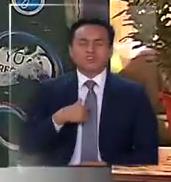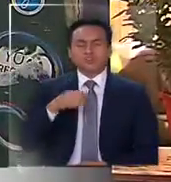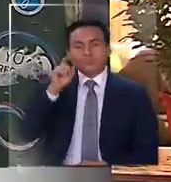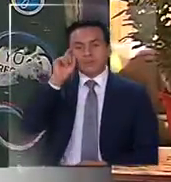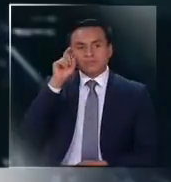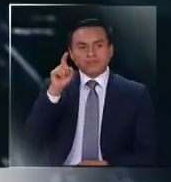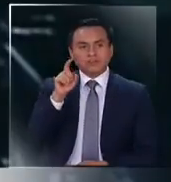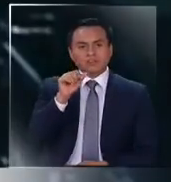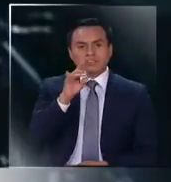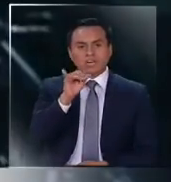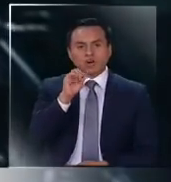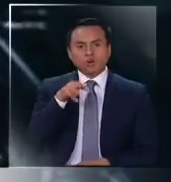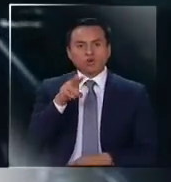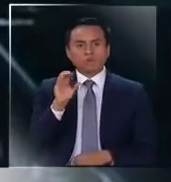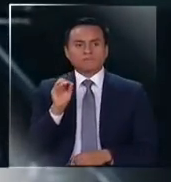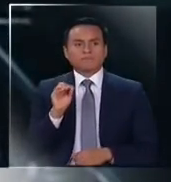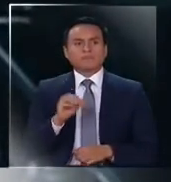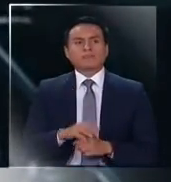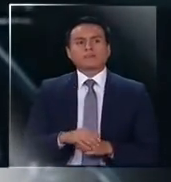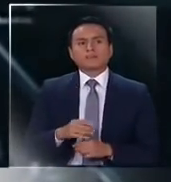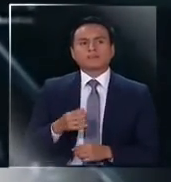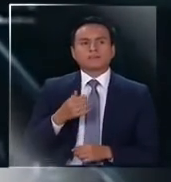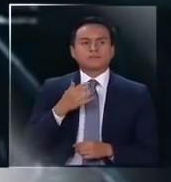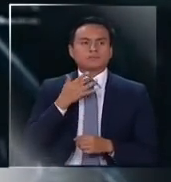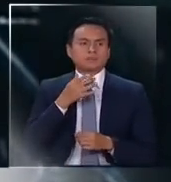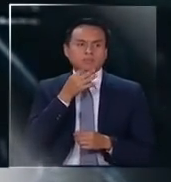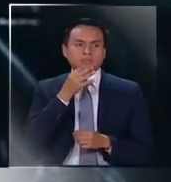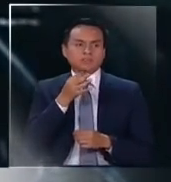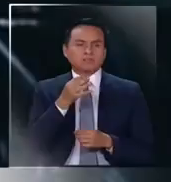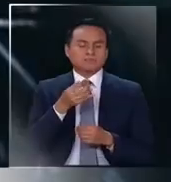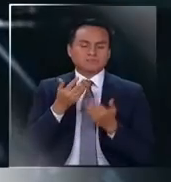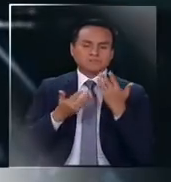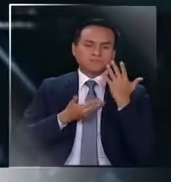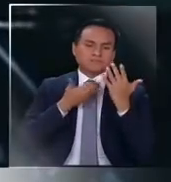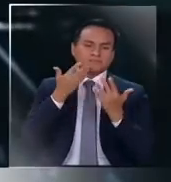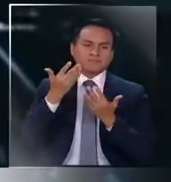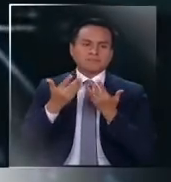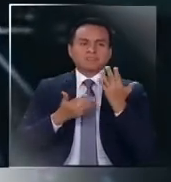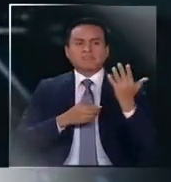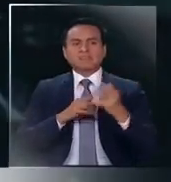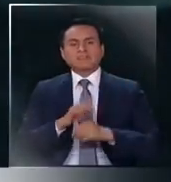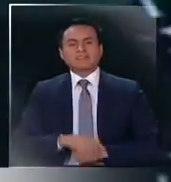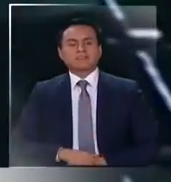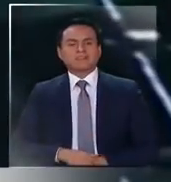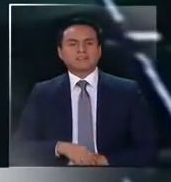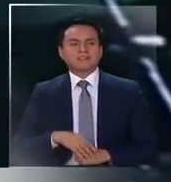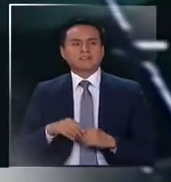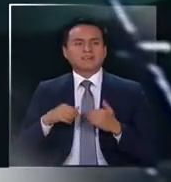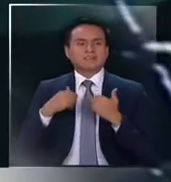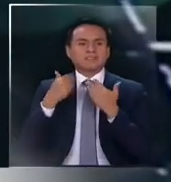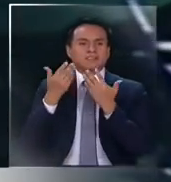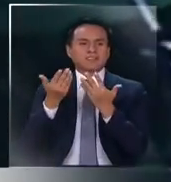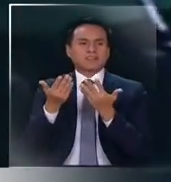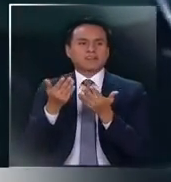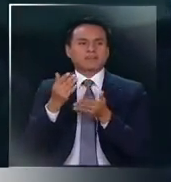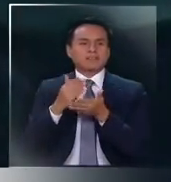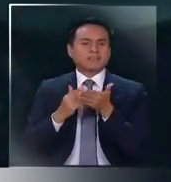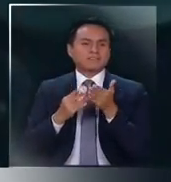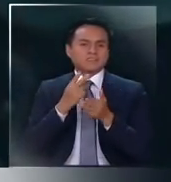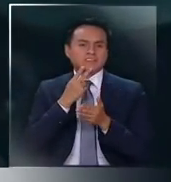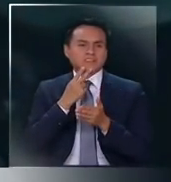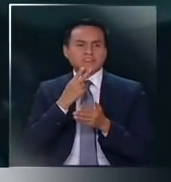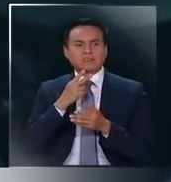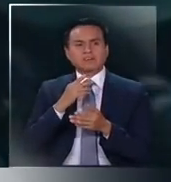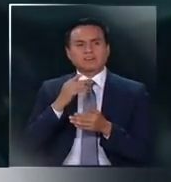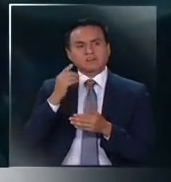a Yango. Volverte a ver, hoy daría media vida